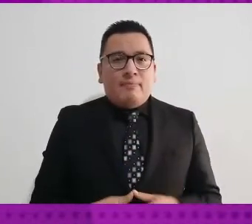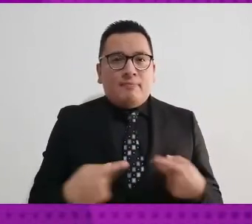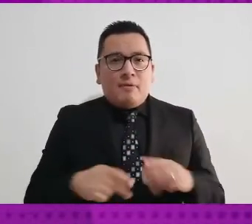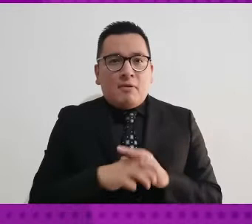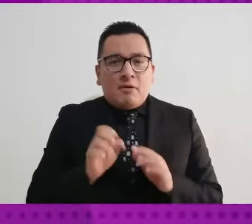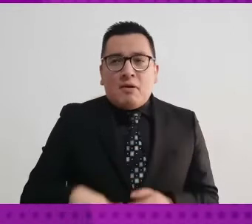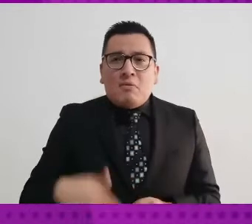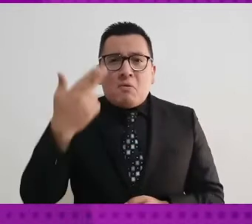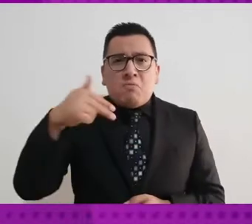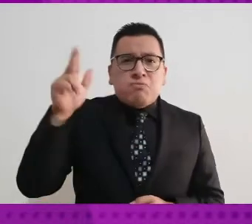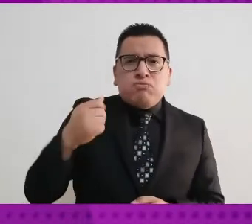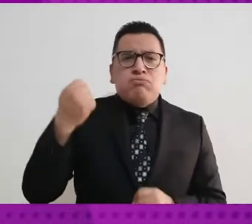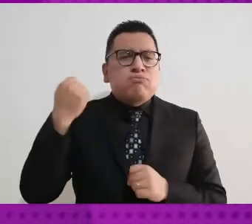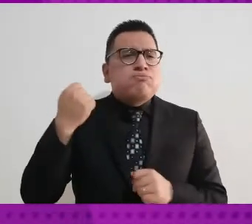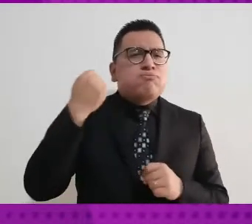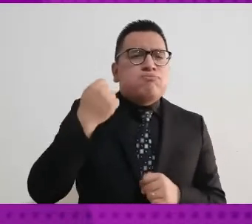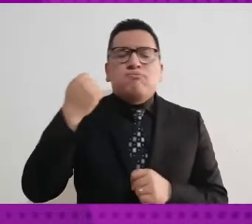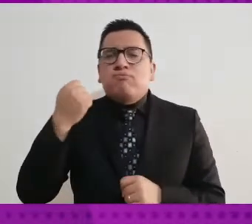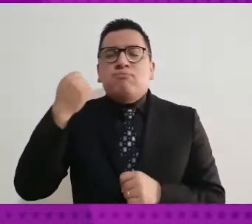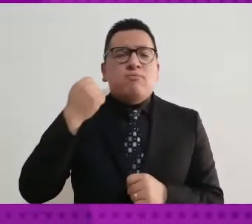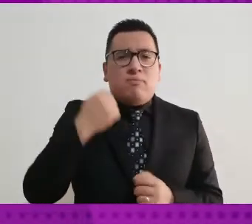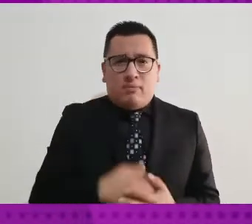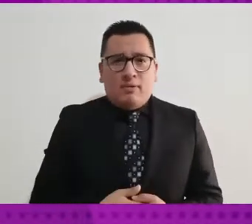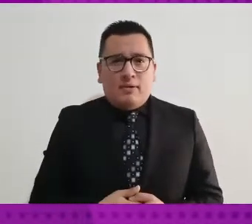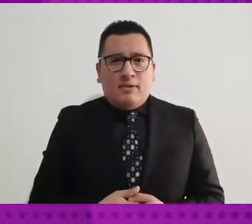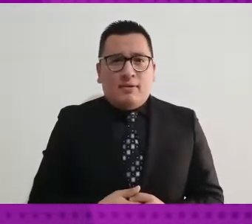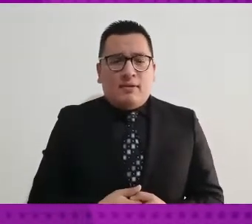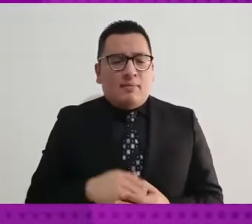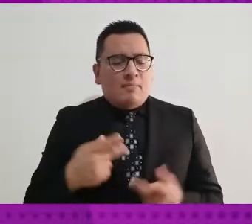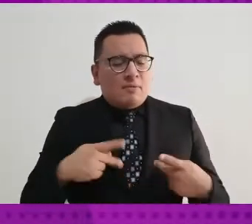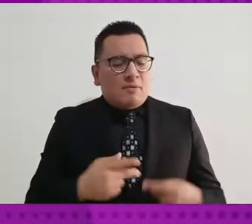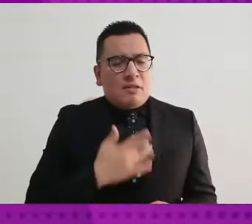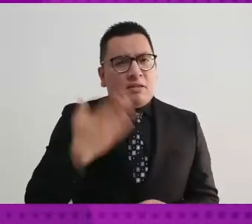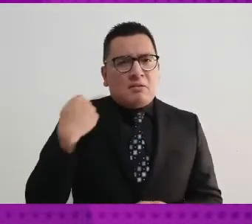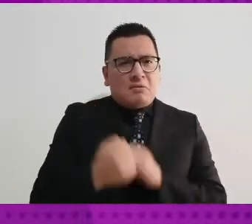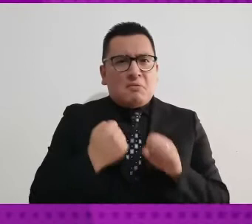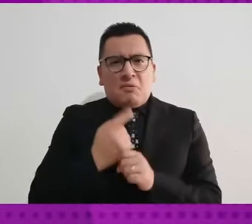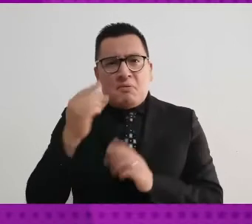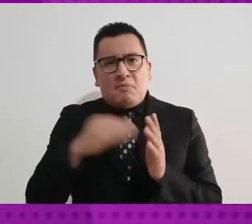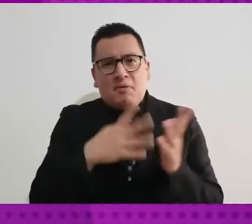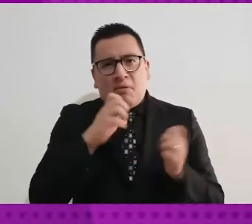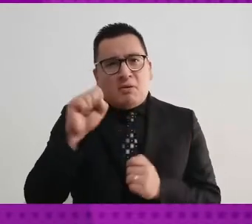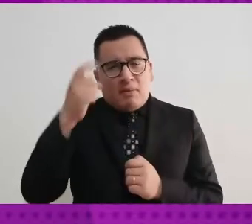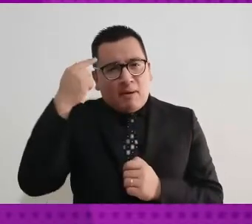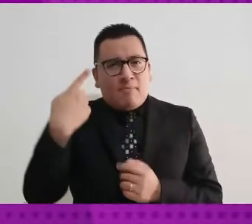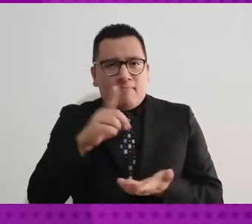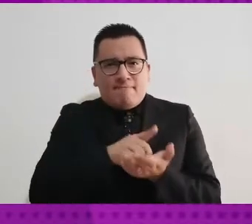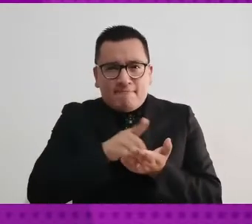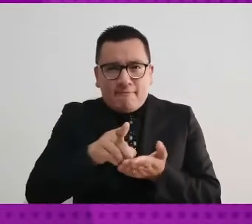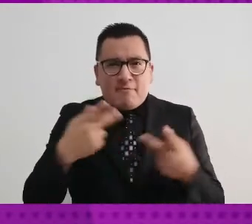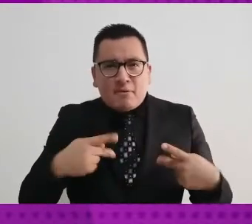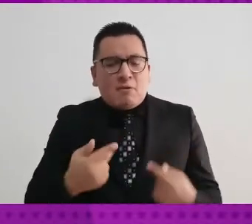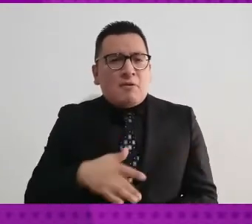por ejemplo, de la ciudadanía viva, esas marchas, esas exigencias de los 60s por los derechos civiles, por